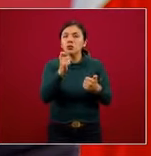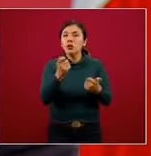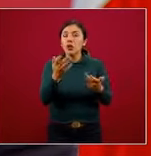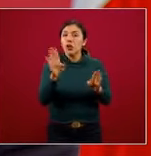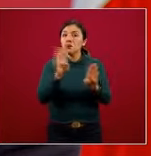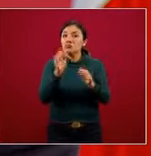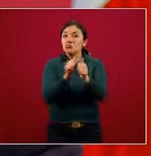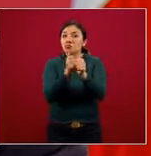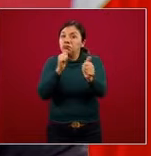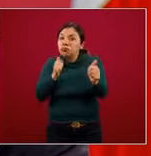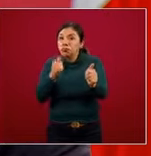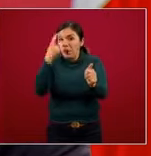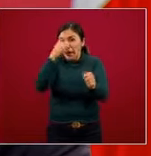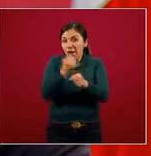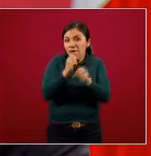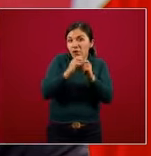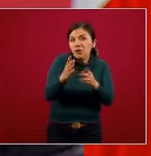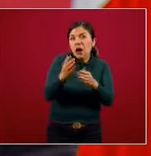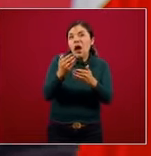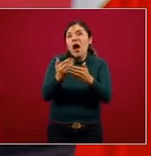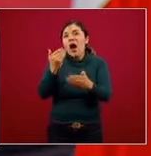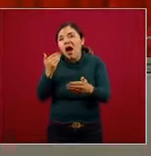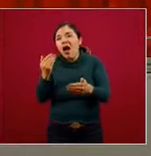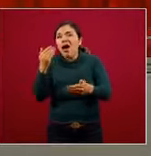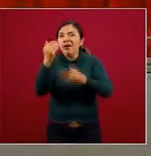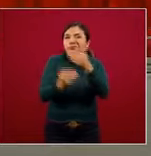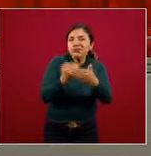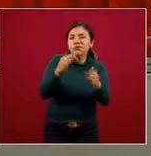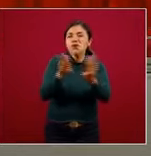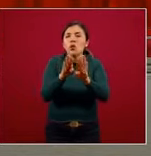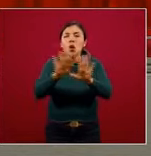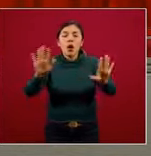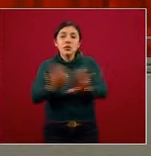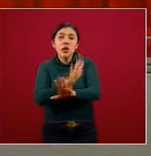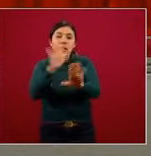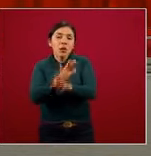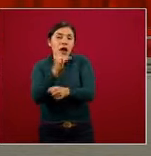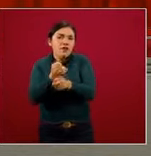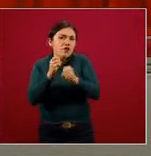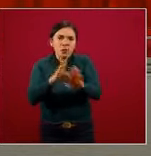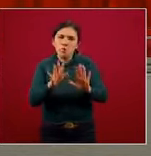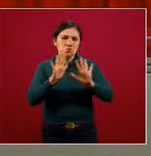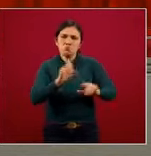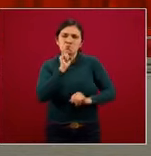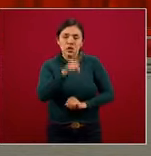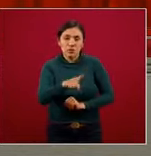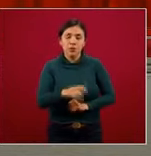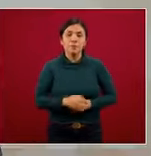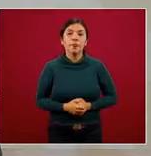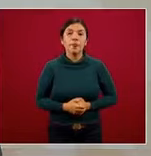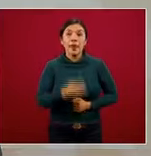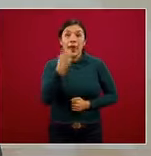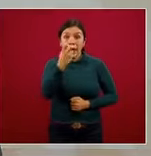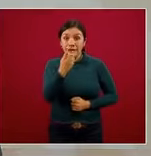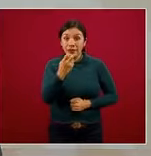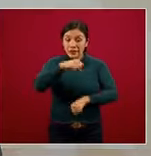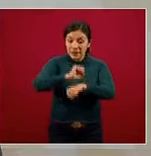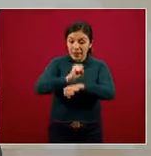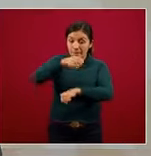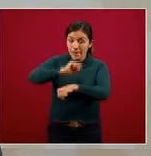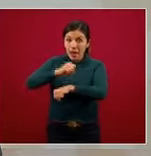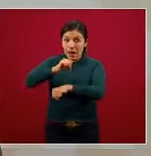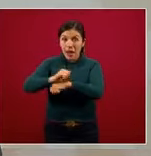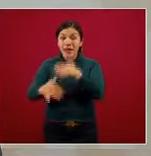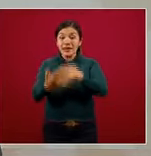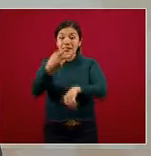cualquier retraso en el flujo de información no modifica la interpretación de los datos. Y contado justamente, quitando esas semanas,